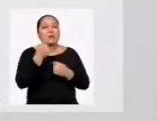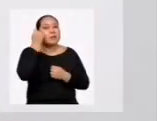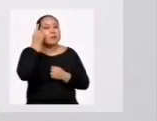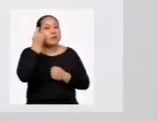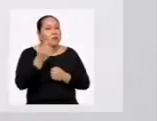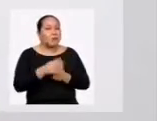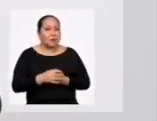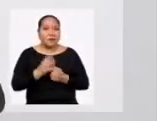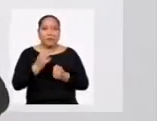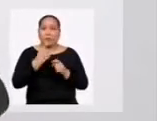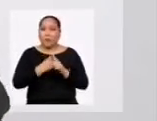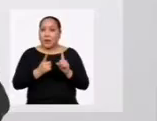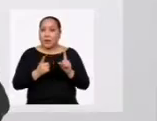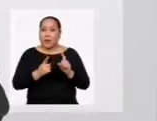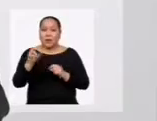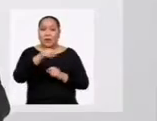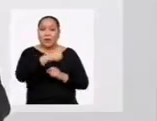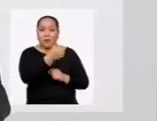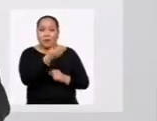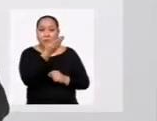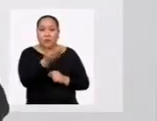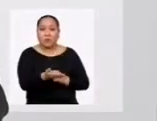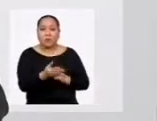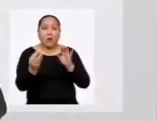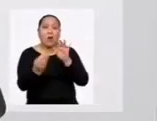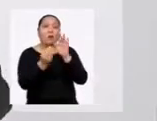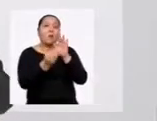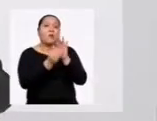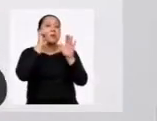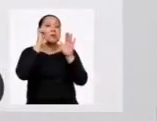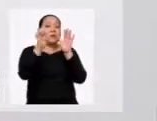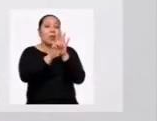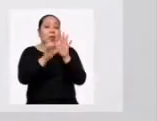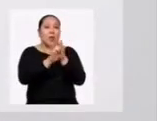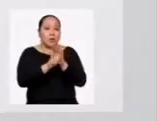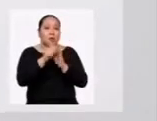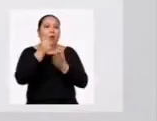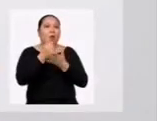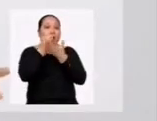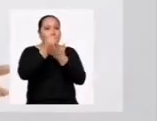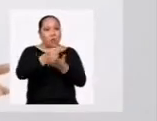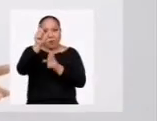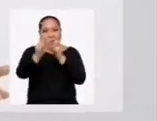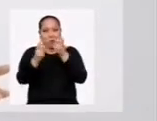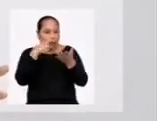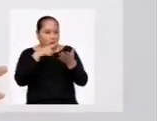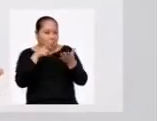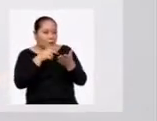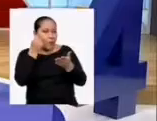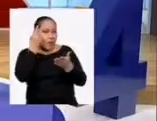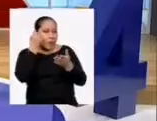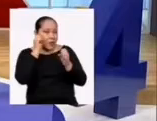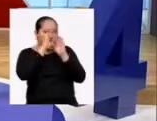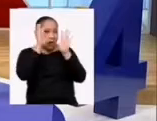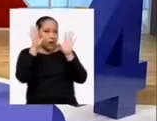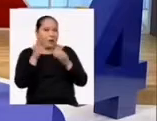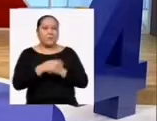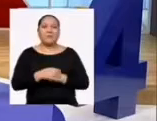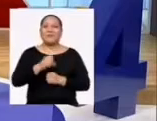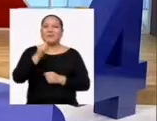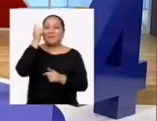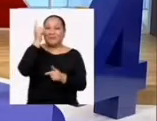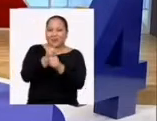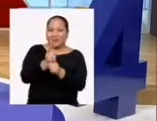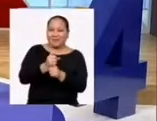entender. Pero en otros casos, añadimos ejemplos para ayudar al lector a comprender mejor. Así